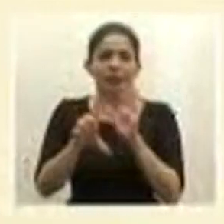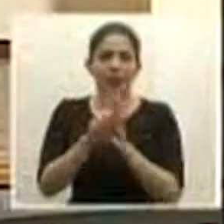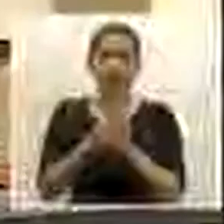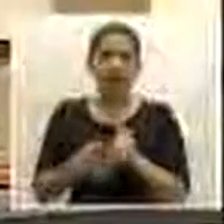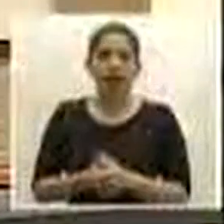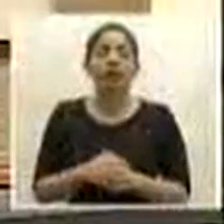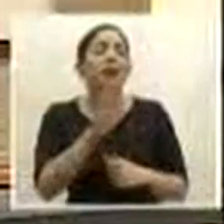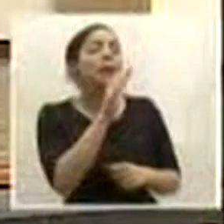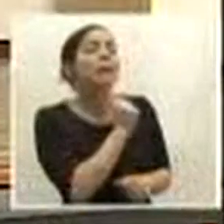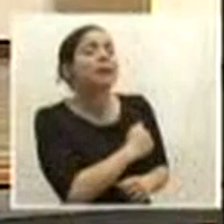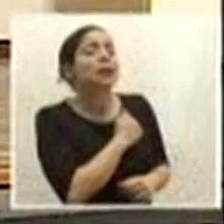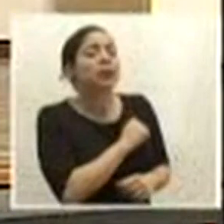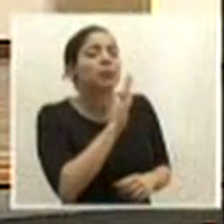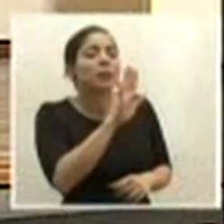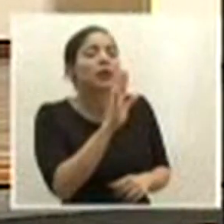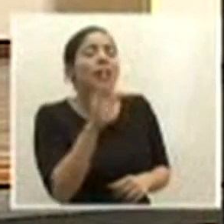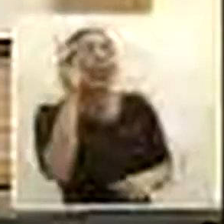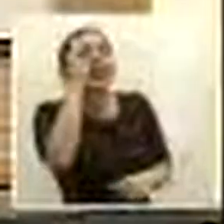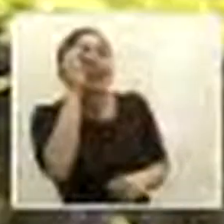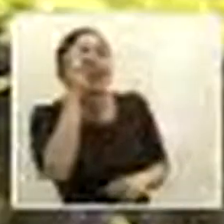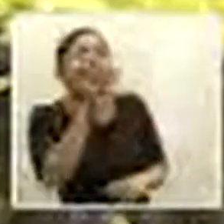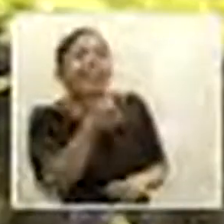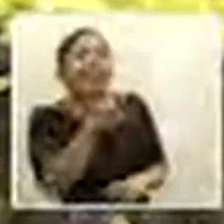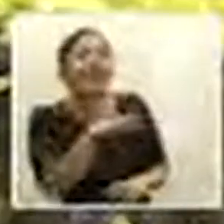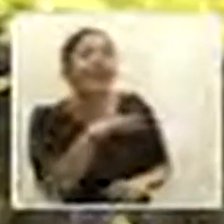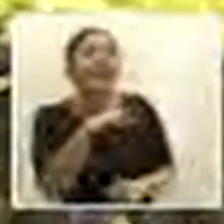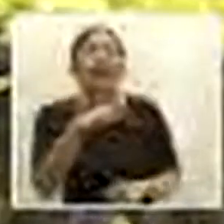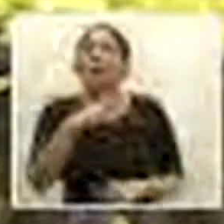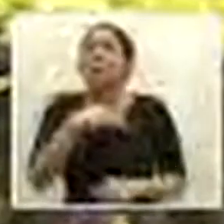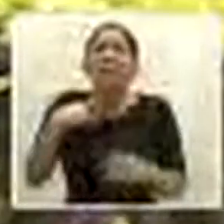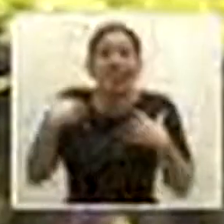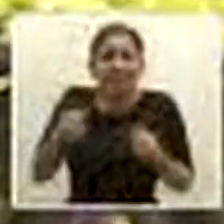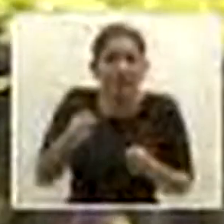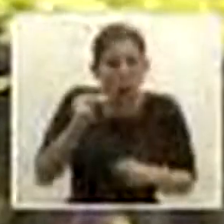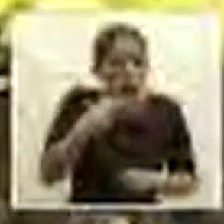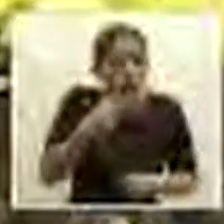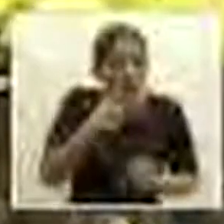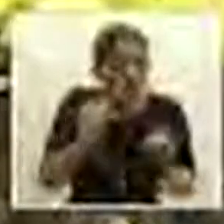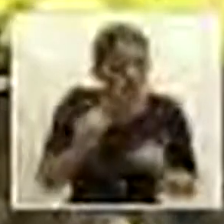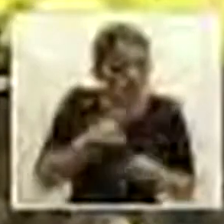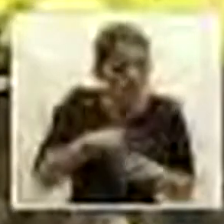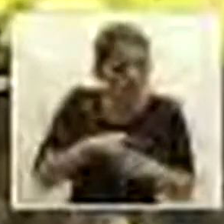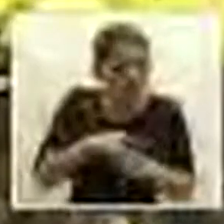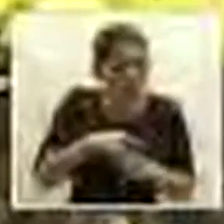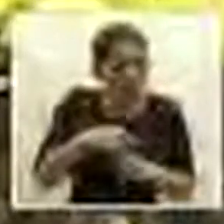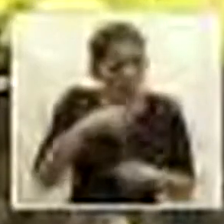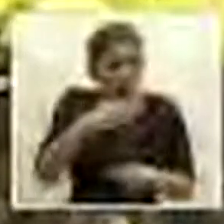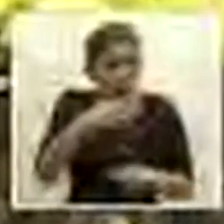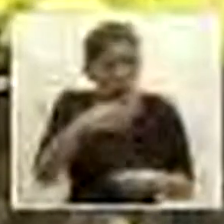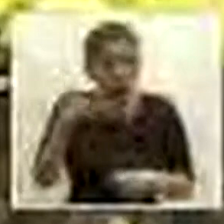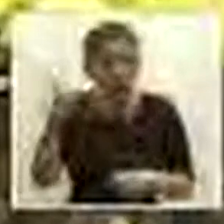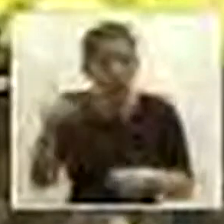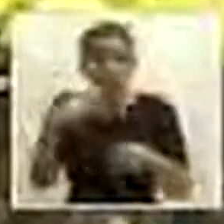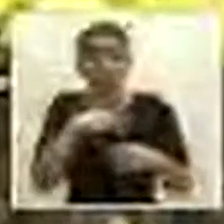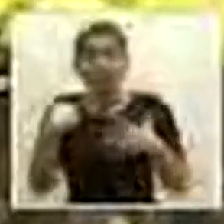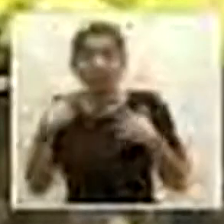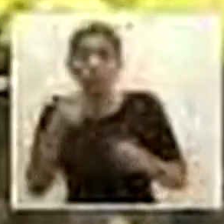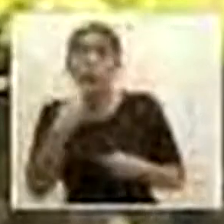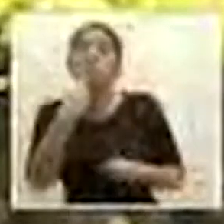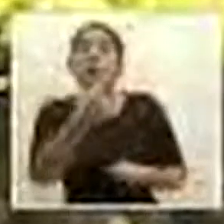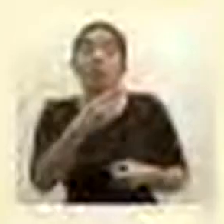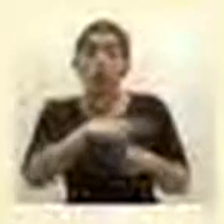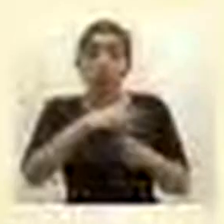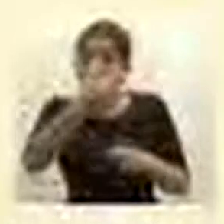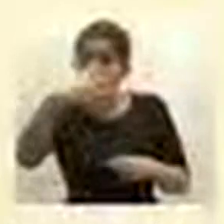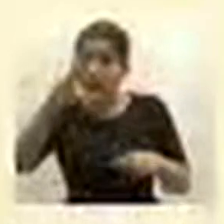Continuamos con... Perdón, Ercilia, disculpe, don Daniel, Salud no le recomendó a los diputados que se fueran todos, que dejaran libre la